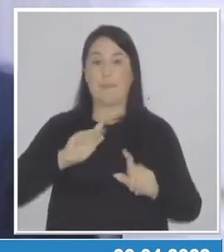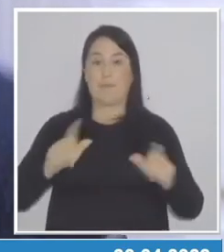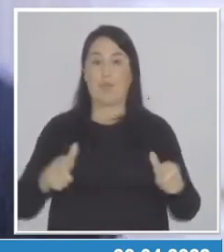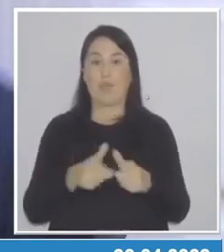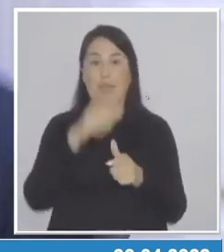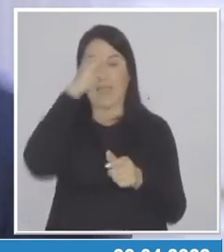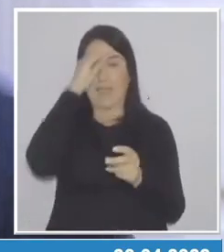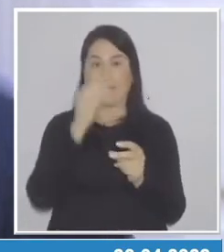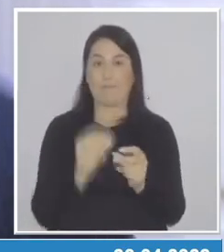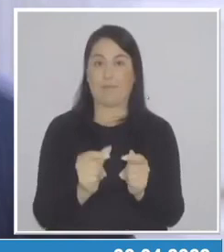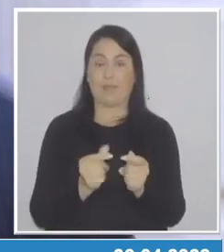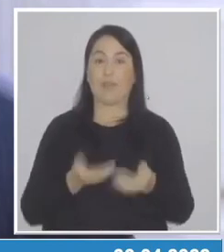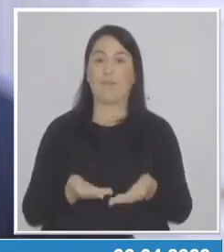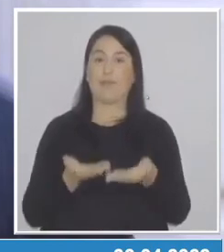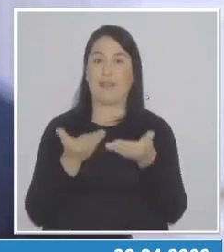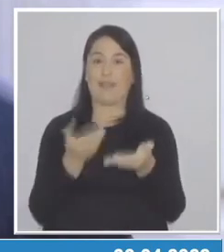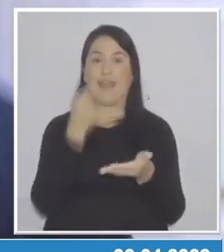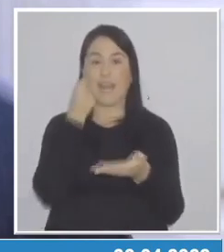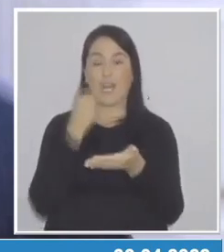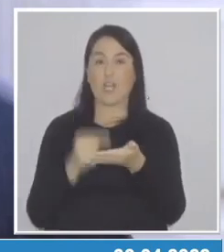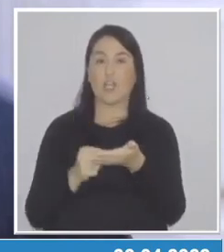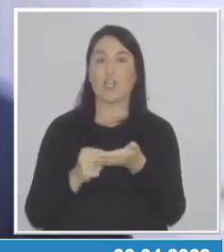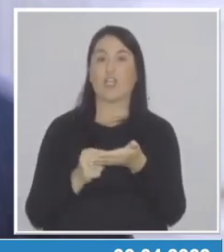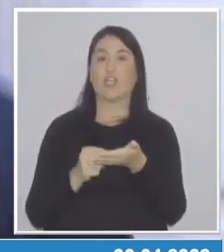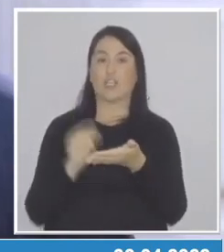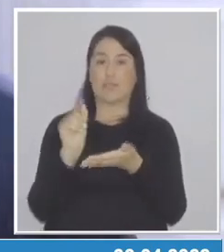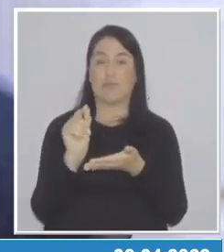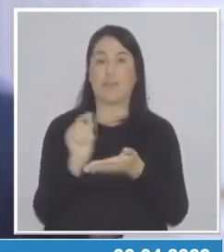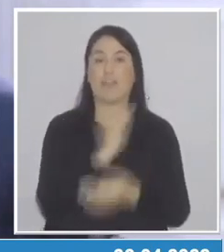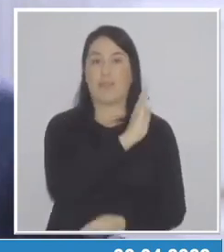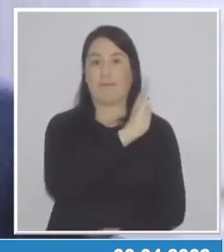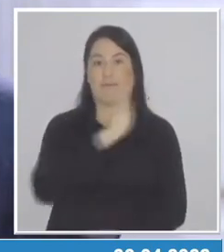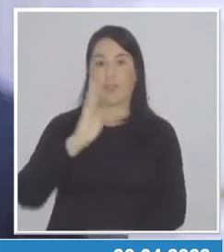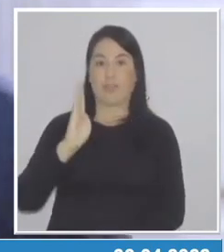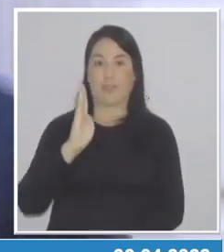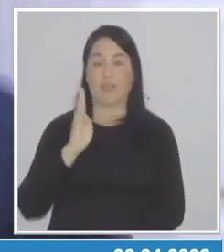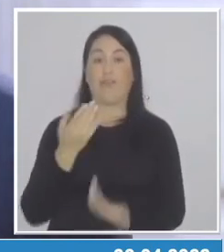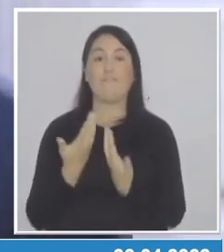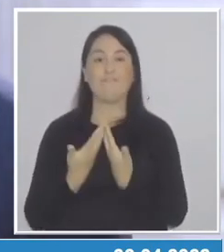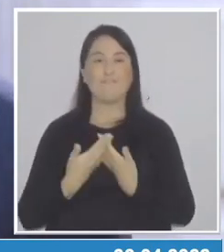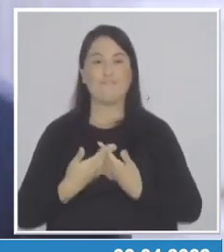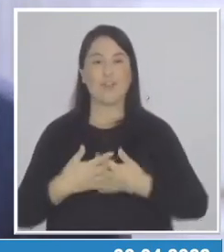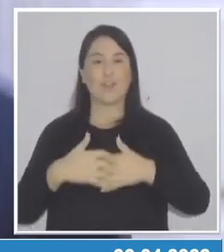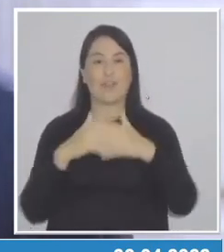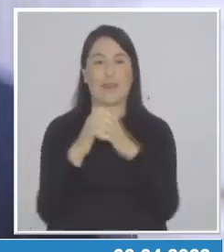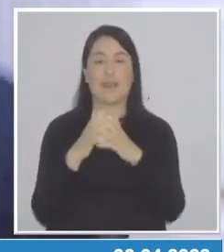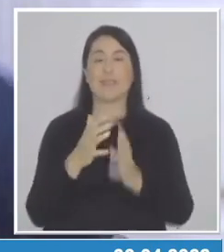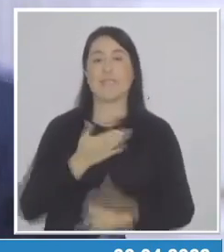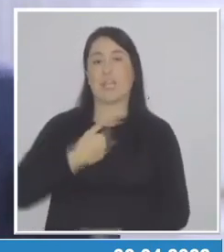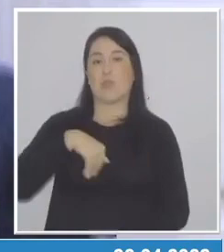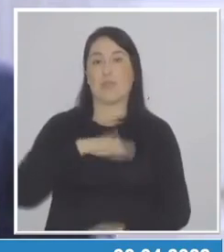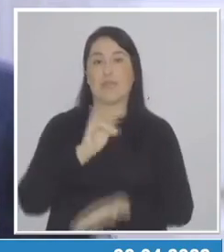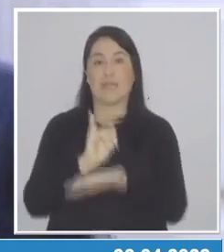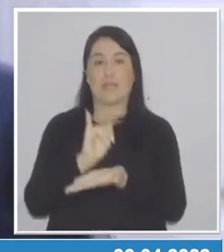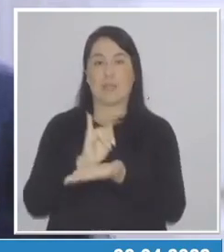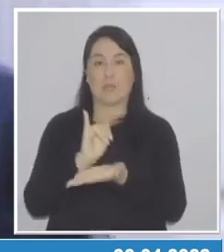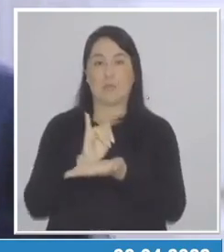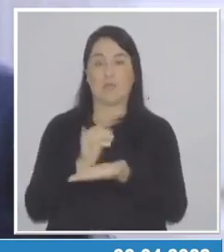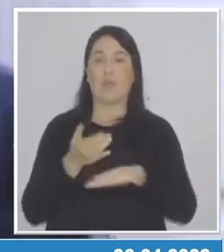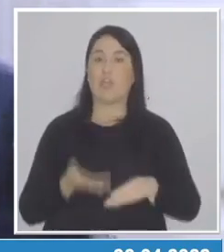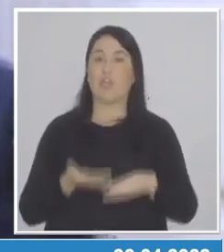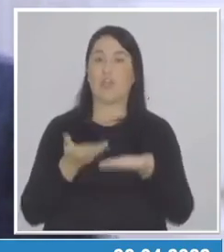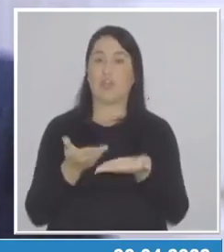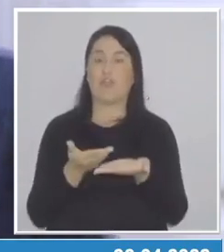a otorgar reconocimiento constitucional a la biblioteca, lo que fortalece nuestra institución y la dota de un